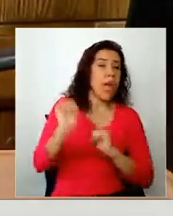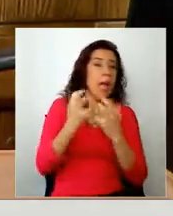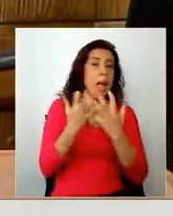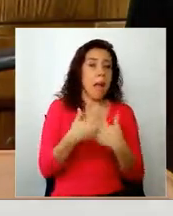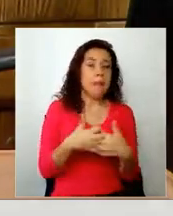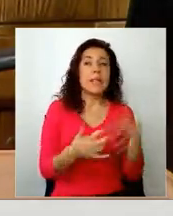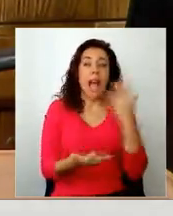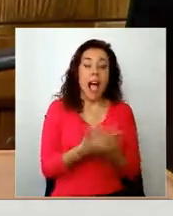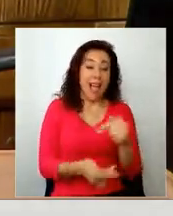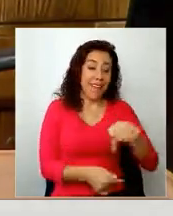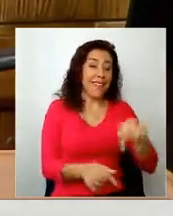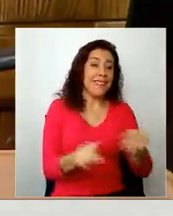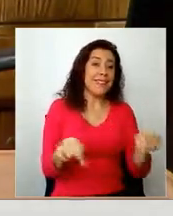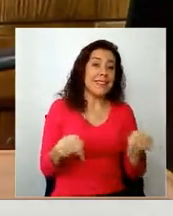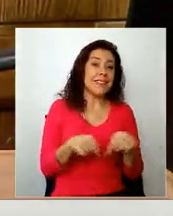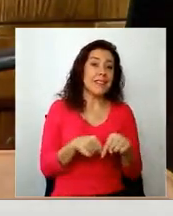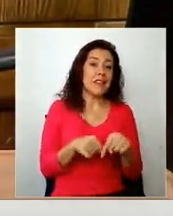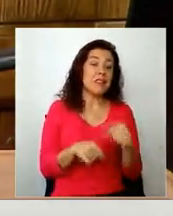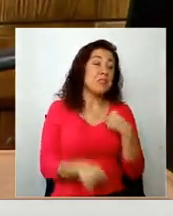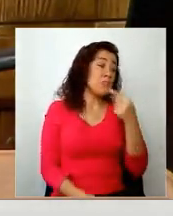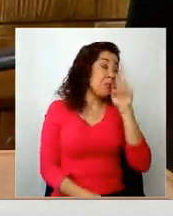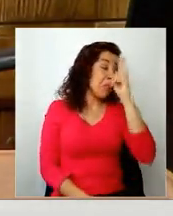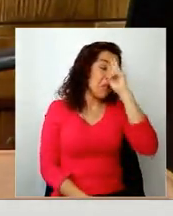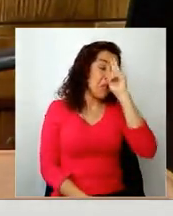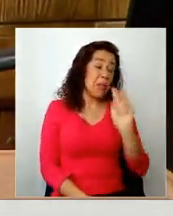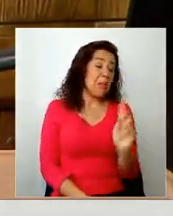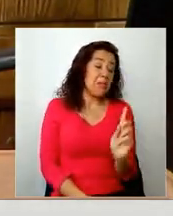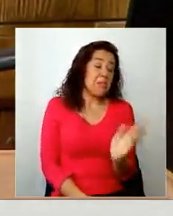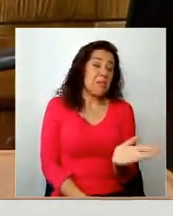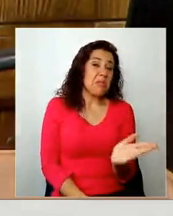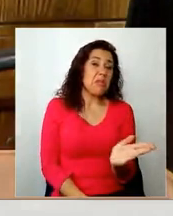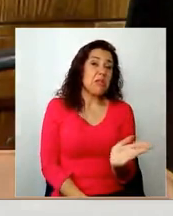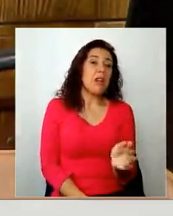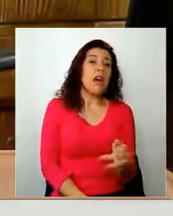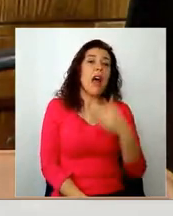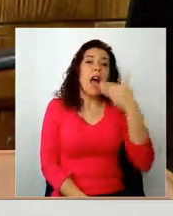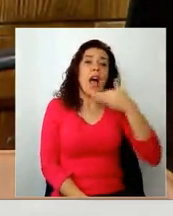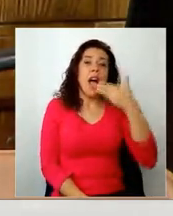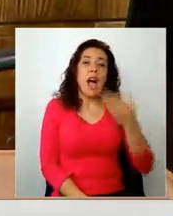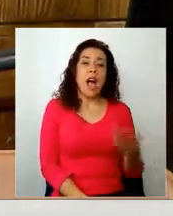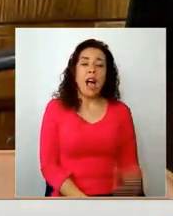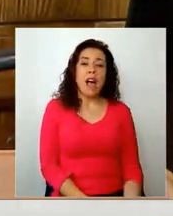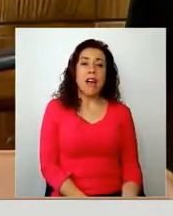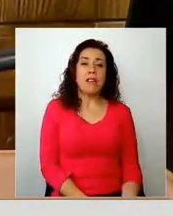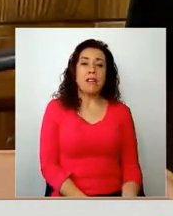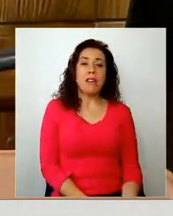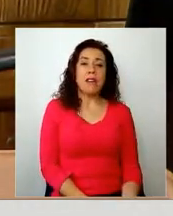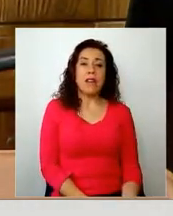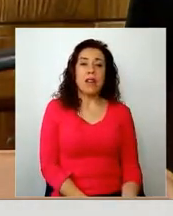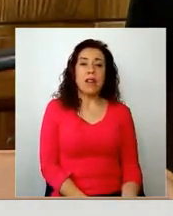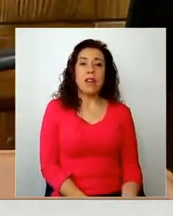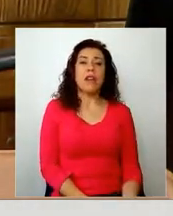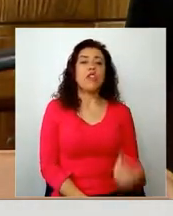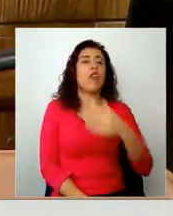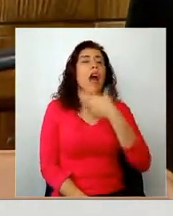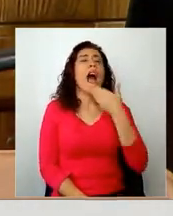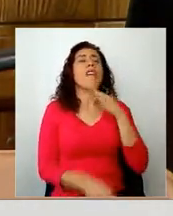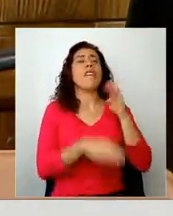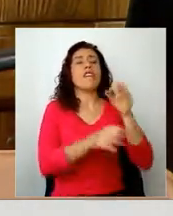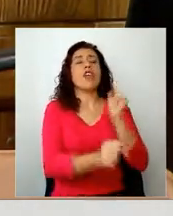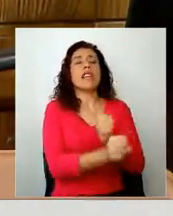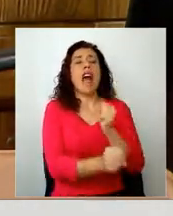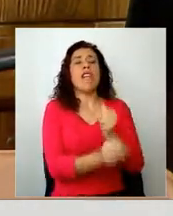no me llama la atención presidenta aquí los discursos son muy caros a favor del trabajo pero la verdad que